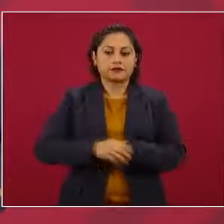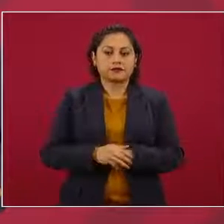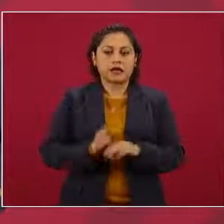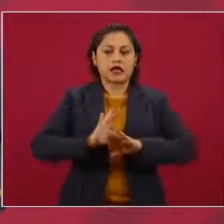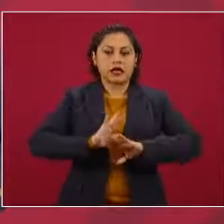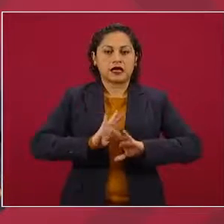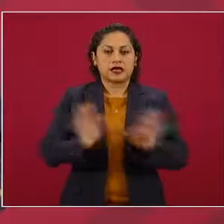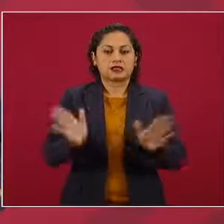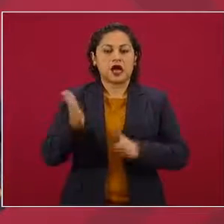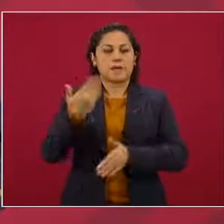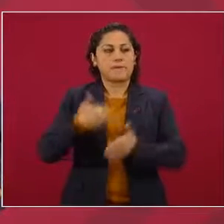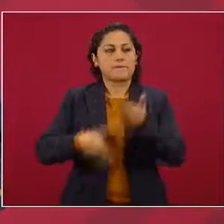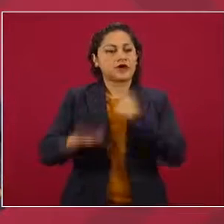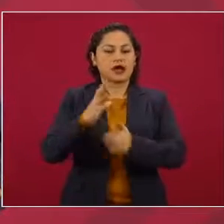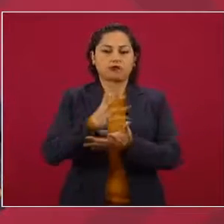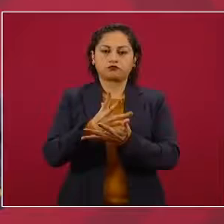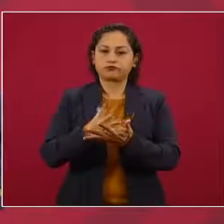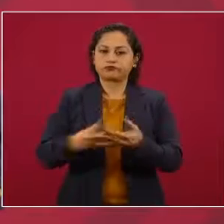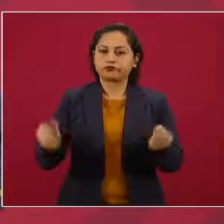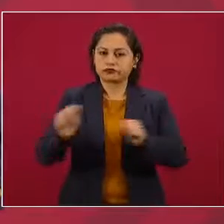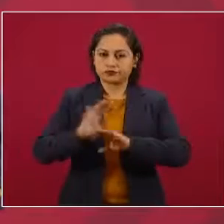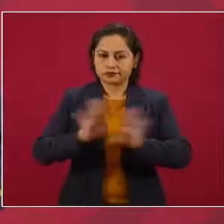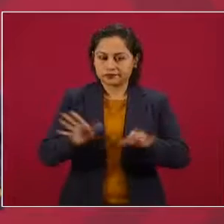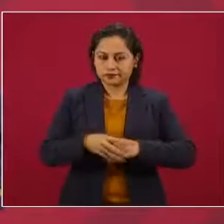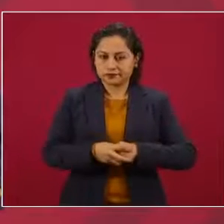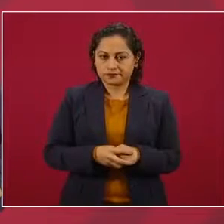salga adelante.